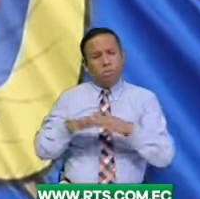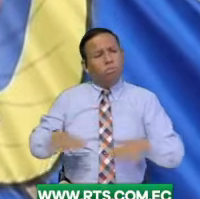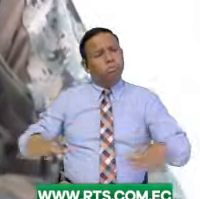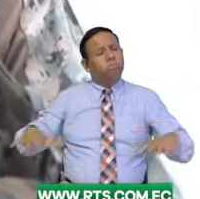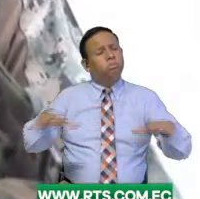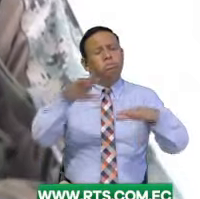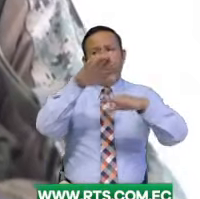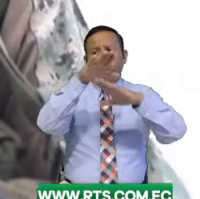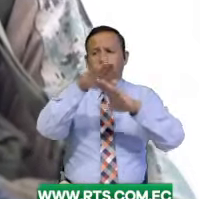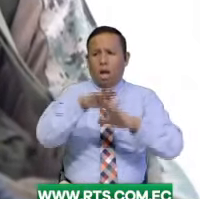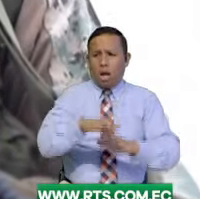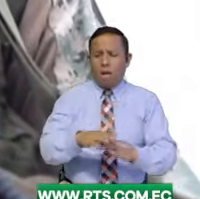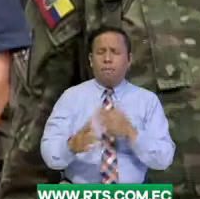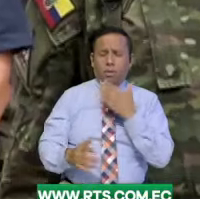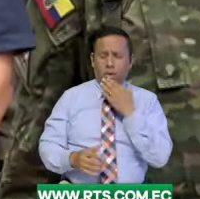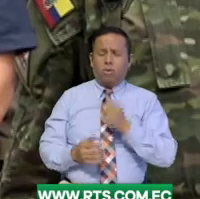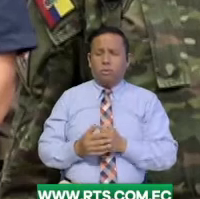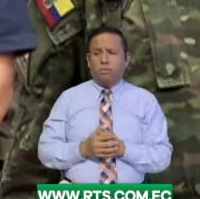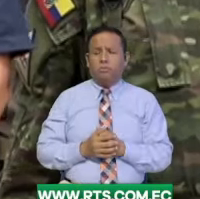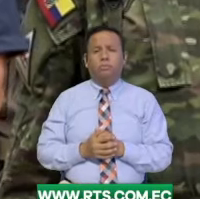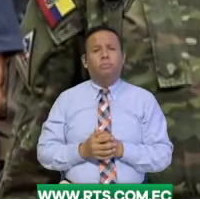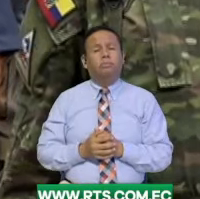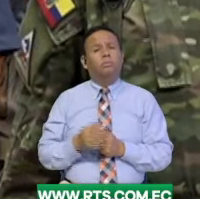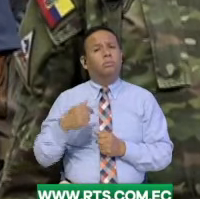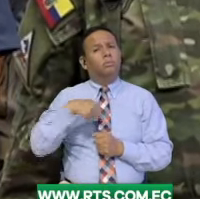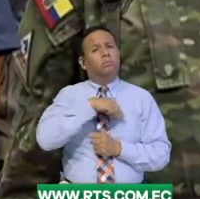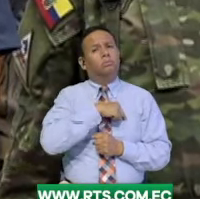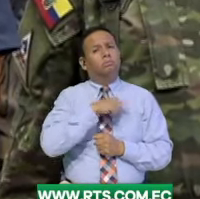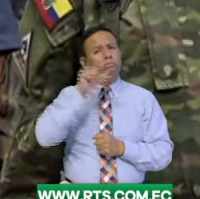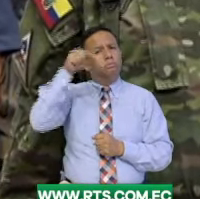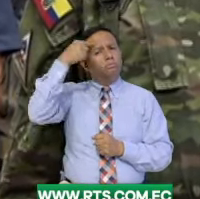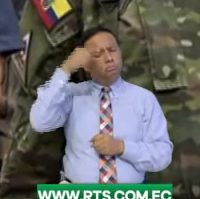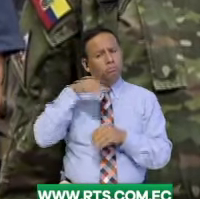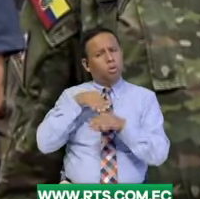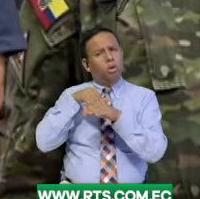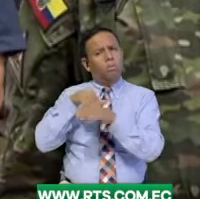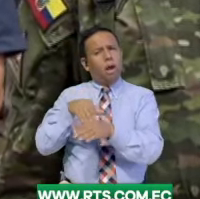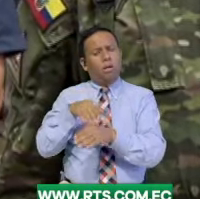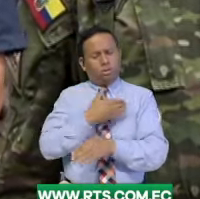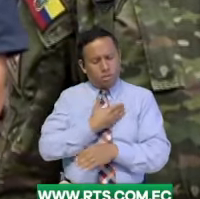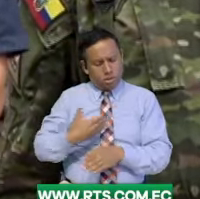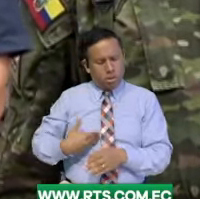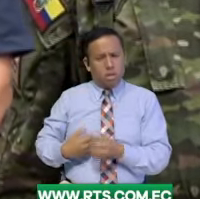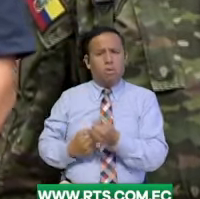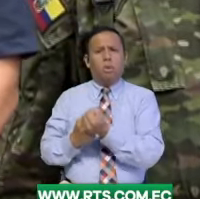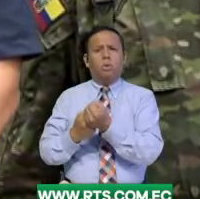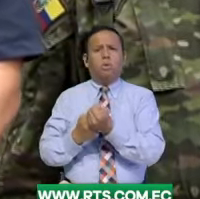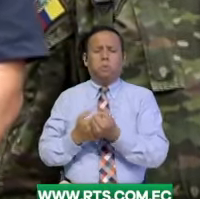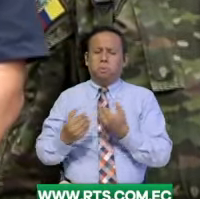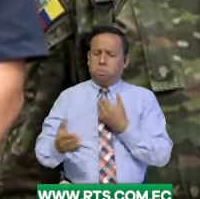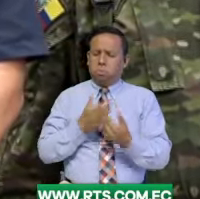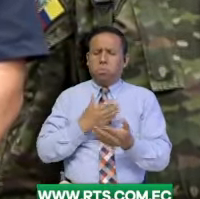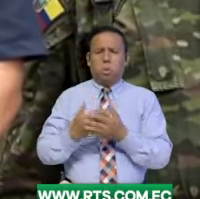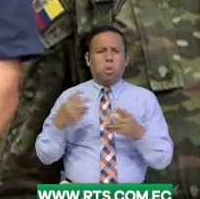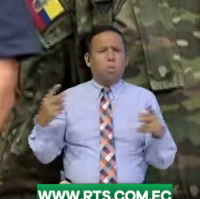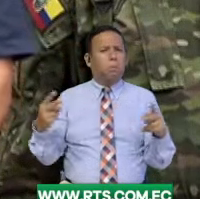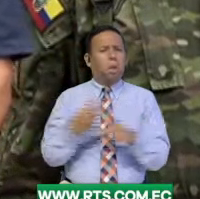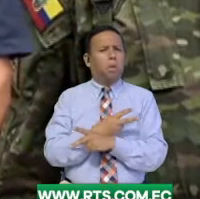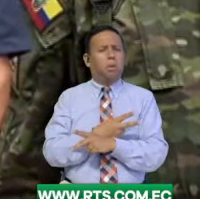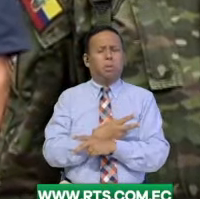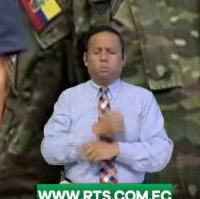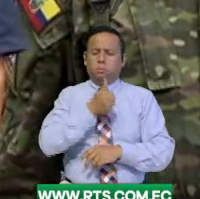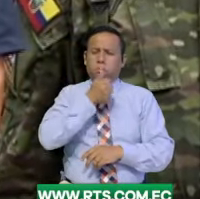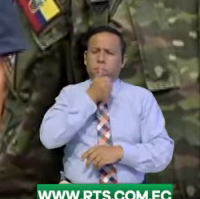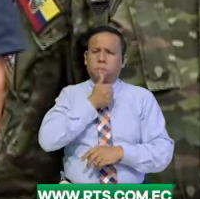los ecuatorianos. Cuenten con el respaldo de su gobierno y de su presidente. Me jugaré la vida junto a ustedes